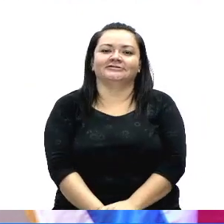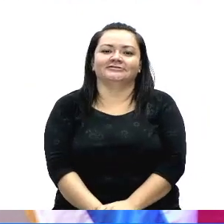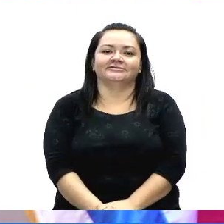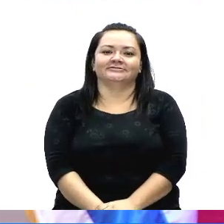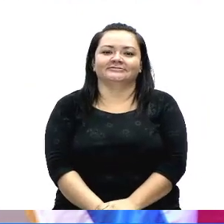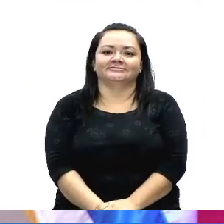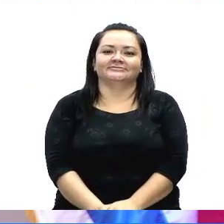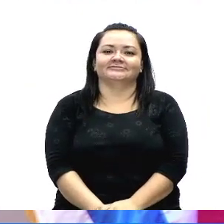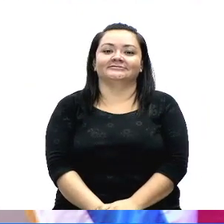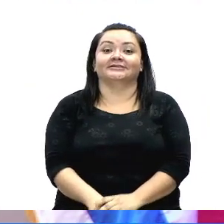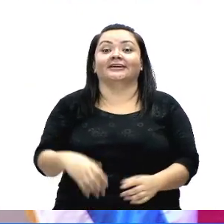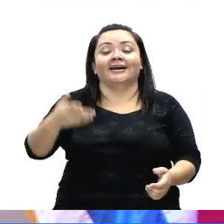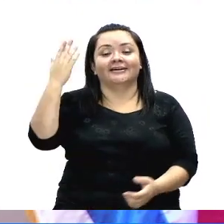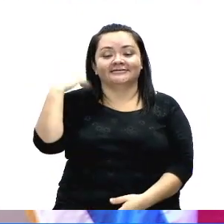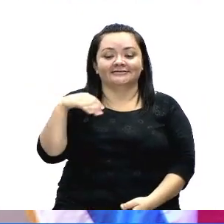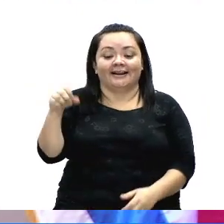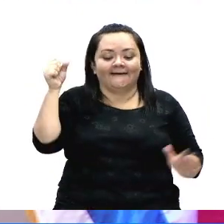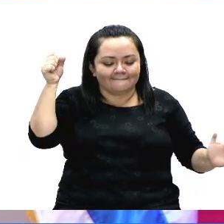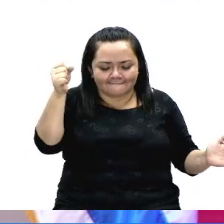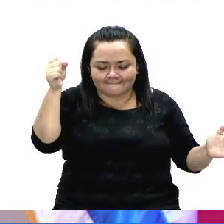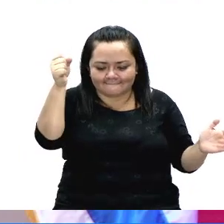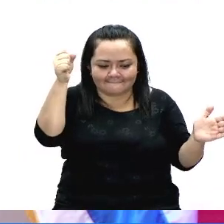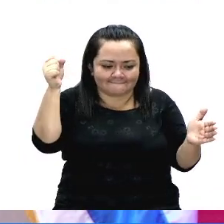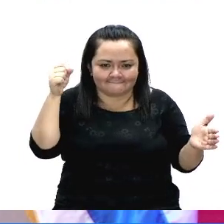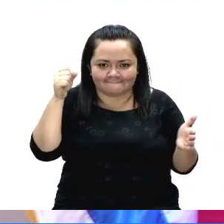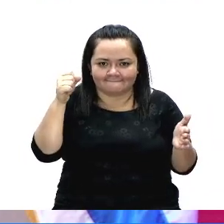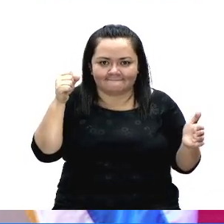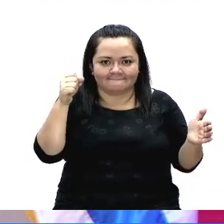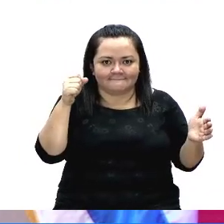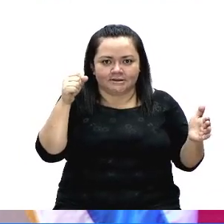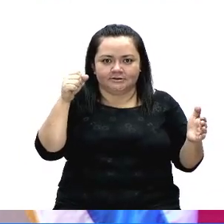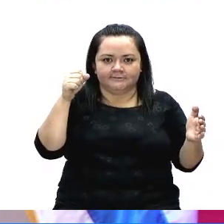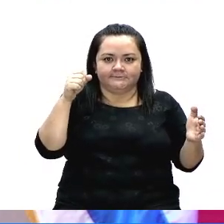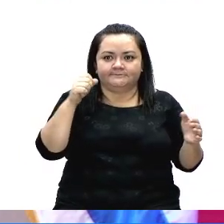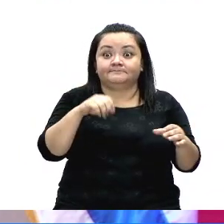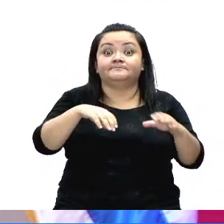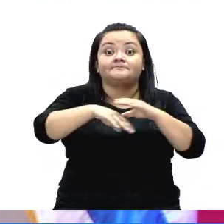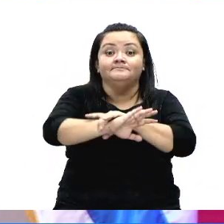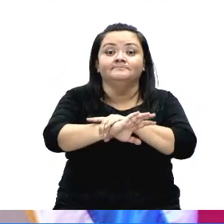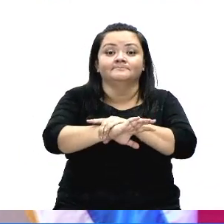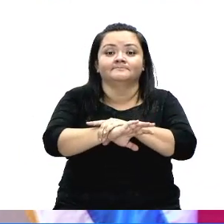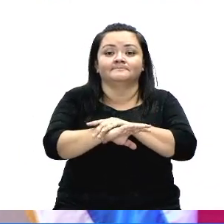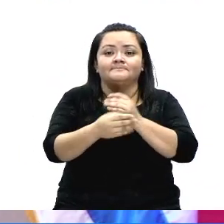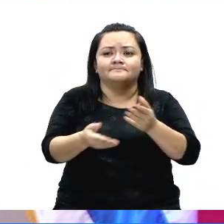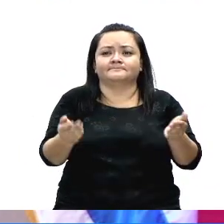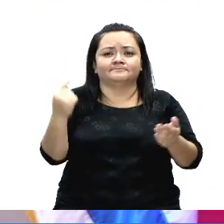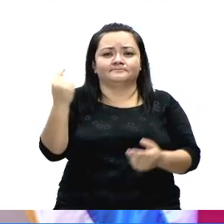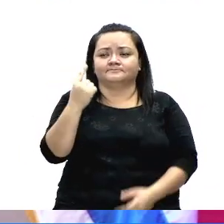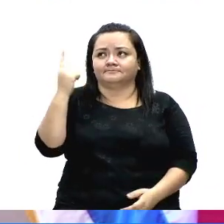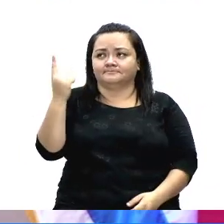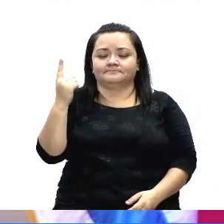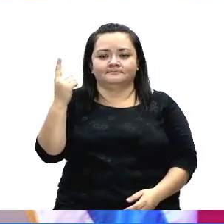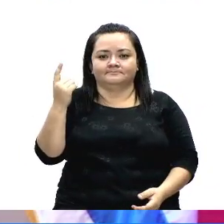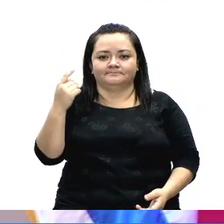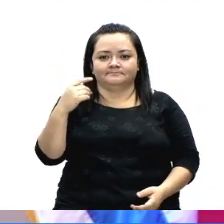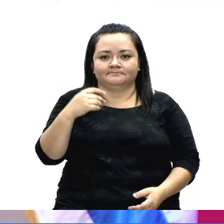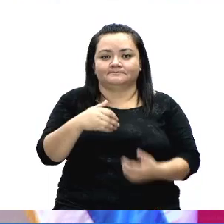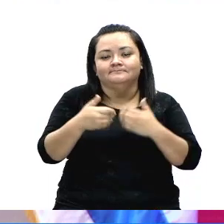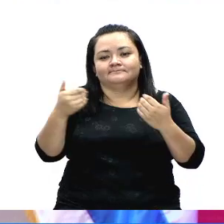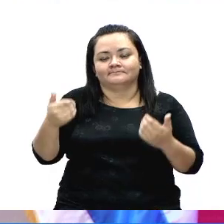que los pastores de las ovejitas que andaban por ahí de los rebaños andaban cosas a solo dioses ajenos